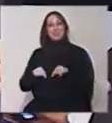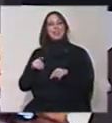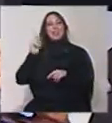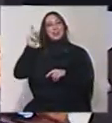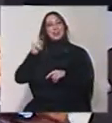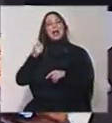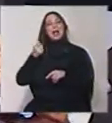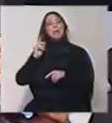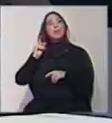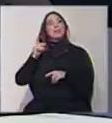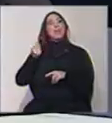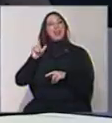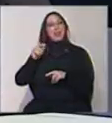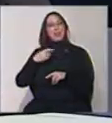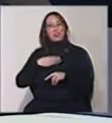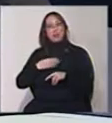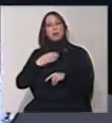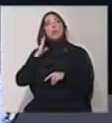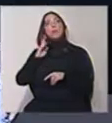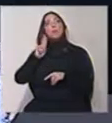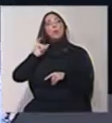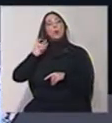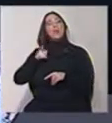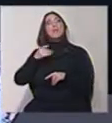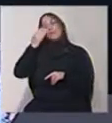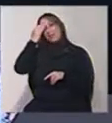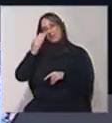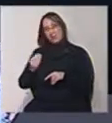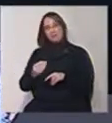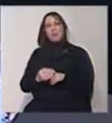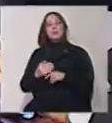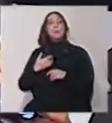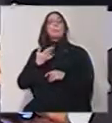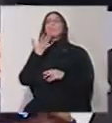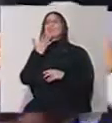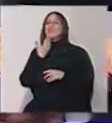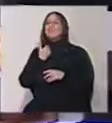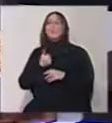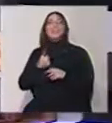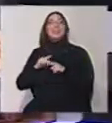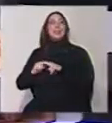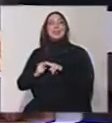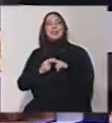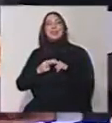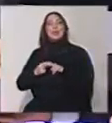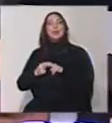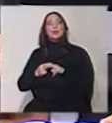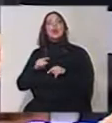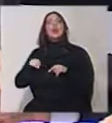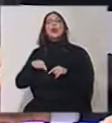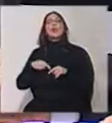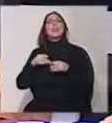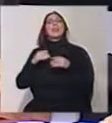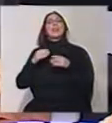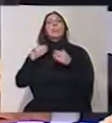Pablo Abdala del Partido Nacional y Luis Puig del Frente Amplio. Mucho gusto. Me encantaría empezar esa discusión del punto donde dejamos, ¿no? Uh-huh. Con